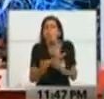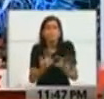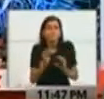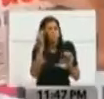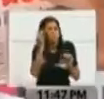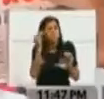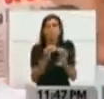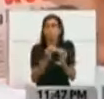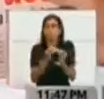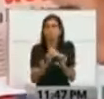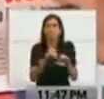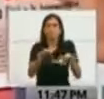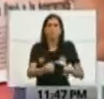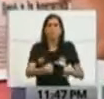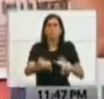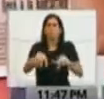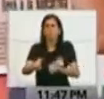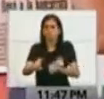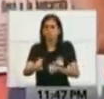Expropiar aquí,